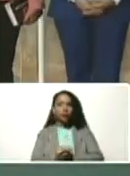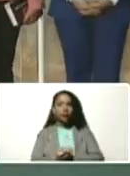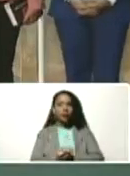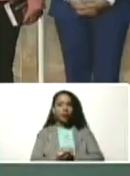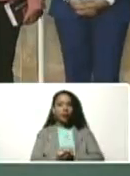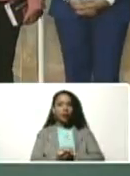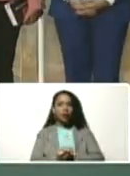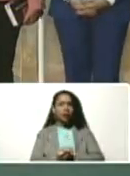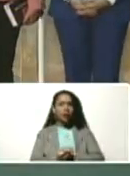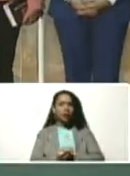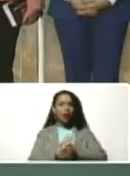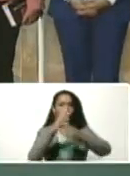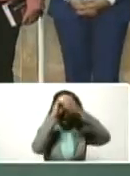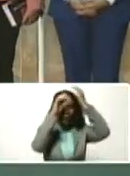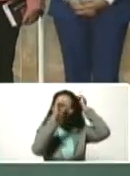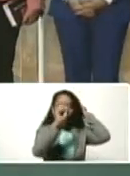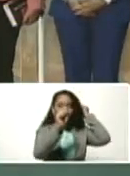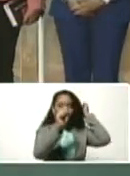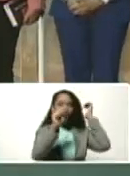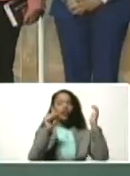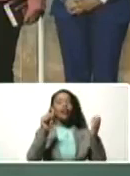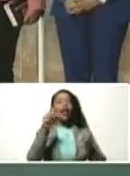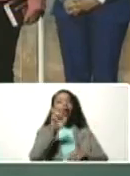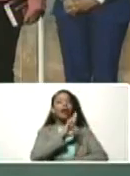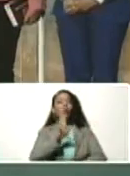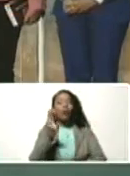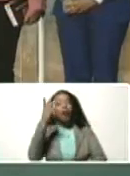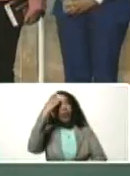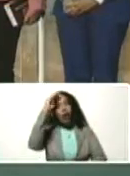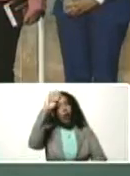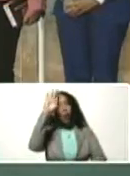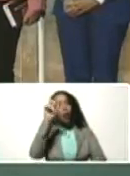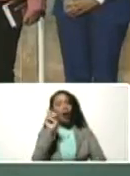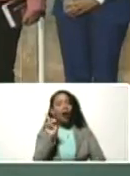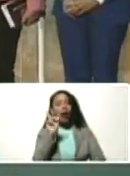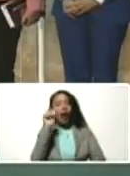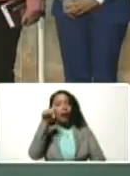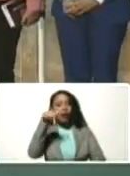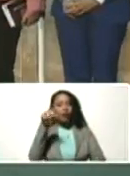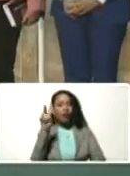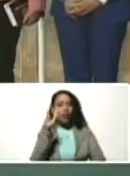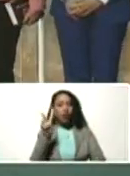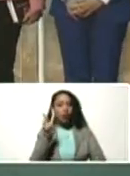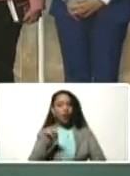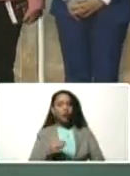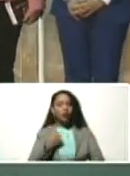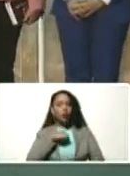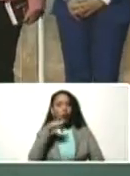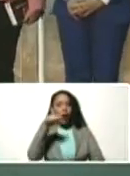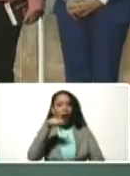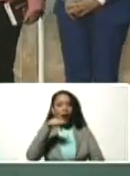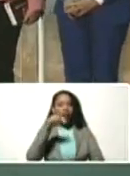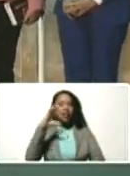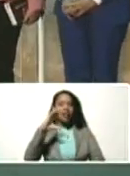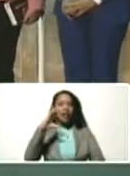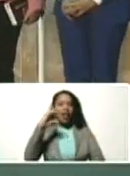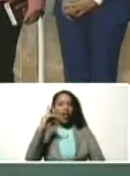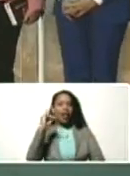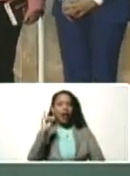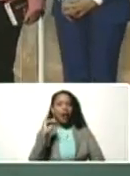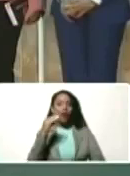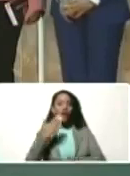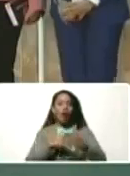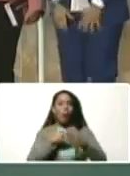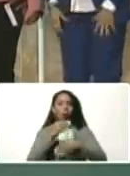embajador de la República de Cuba, nuestra hermana Cuba, en Venezuela. Aquí estamos en este CDI. Vamos a